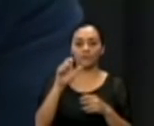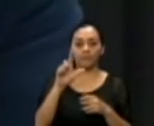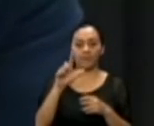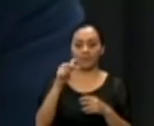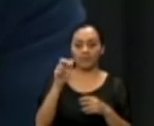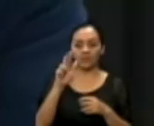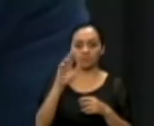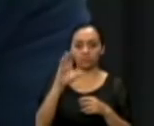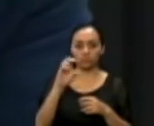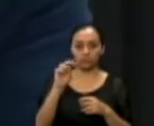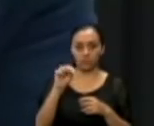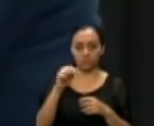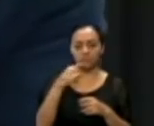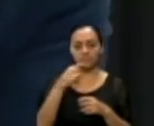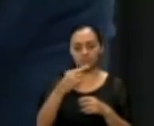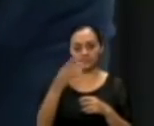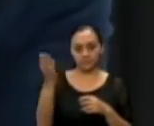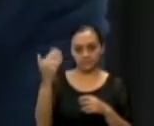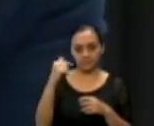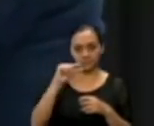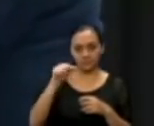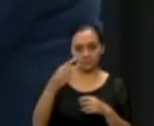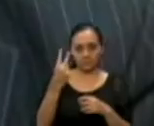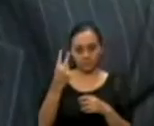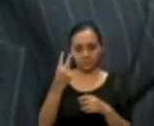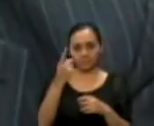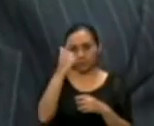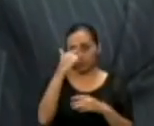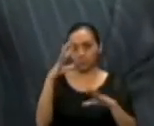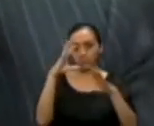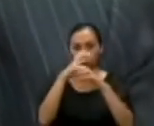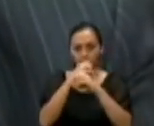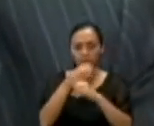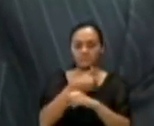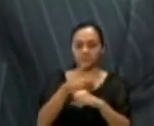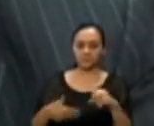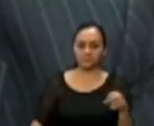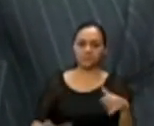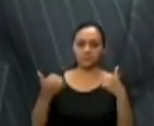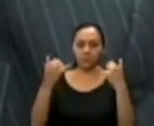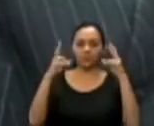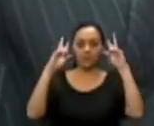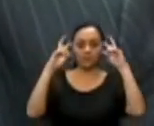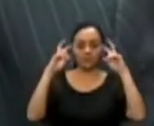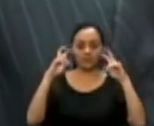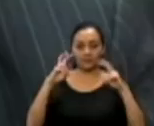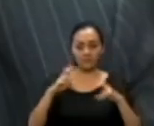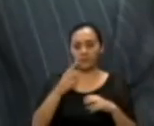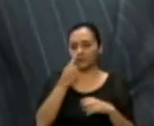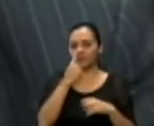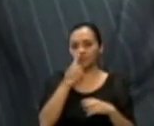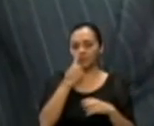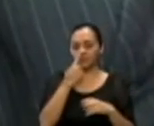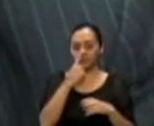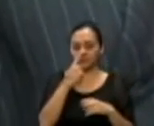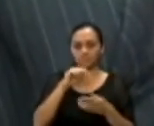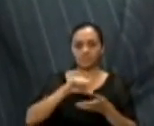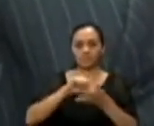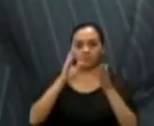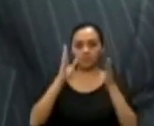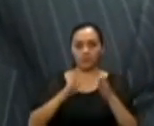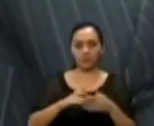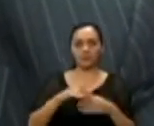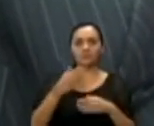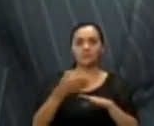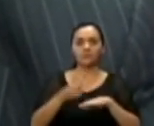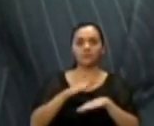programa te ve al programa delante ser presidente buenas noches es un tema de interés ciudadano a propósito de que al